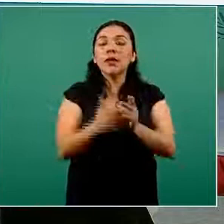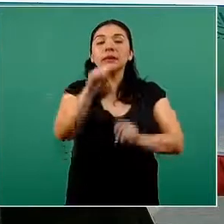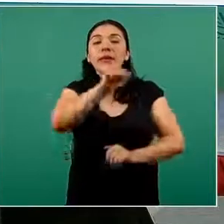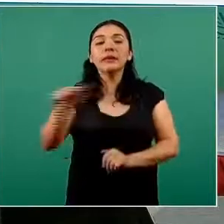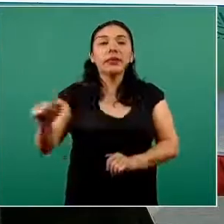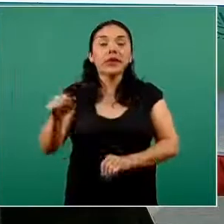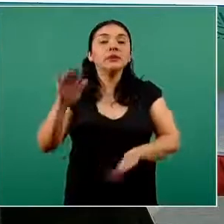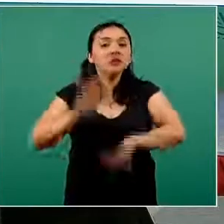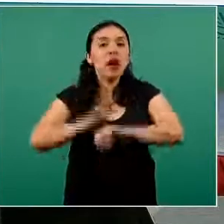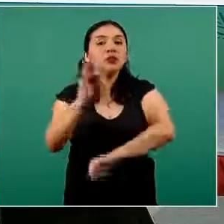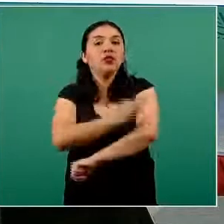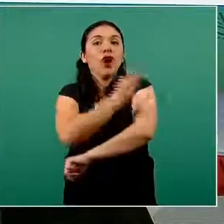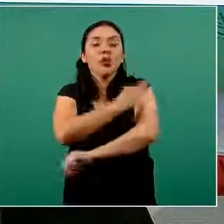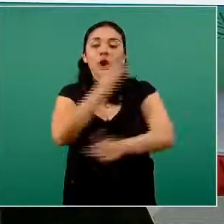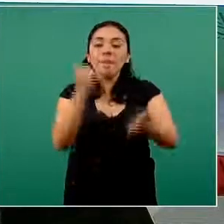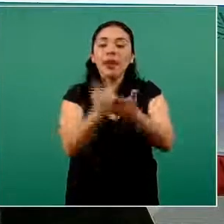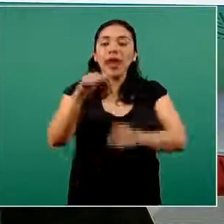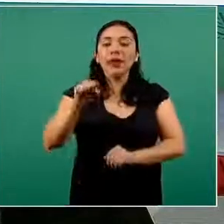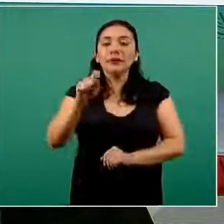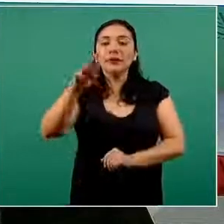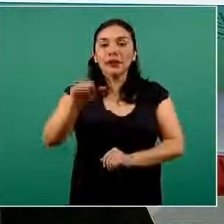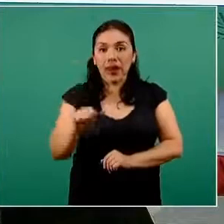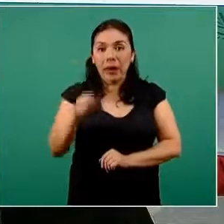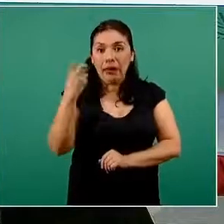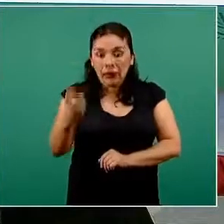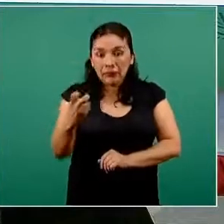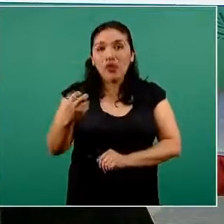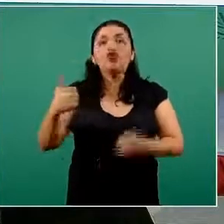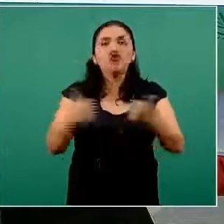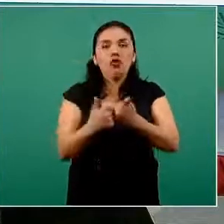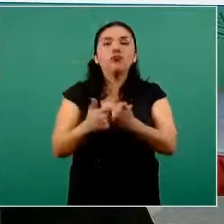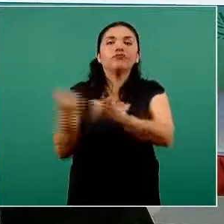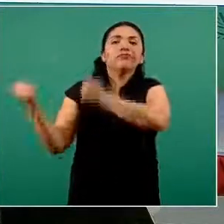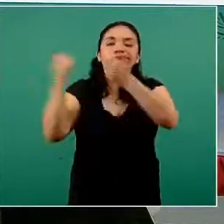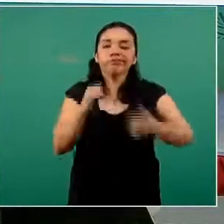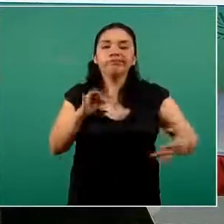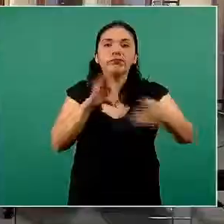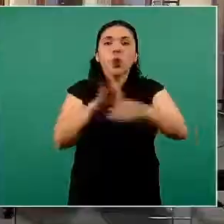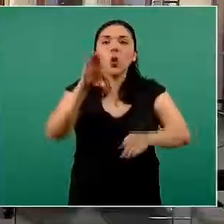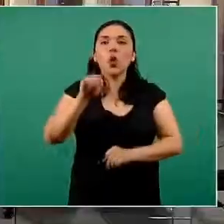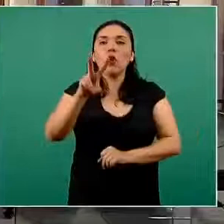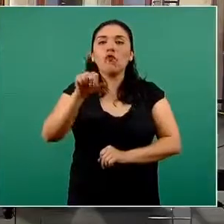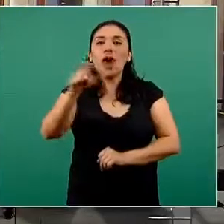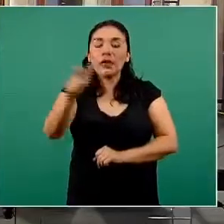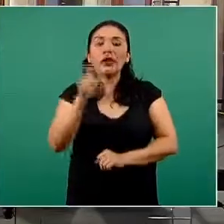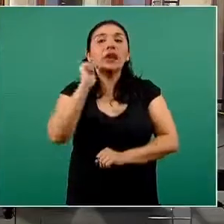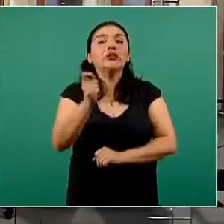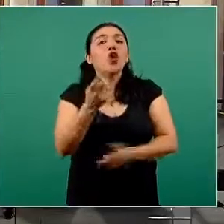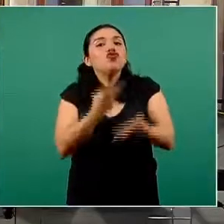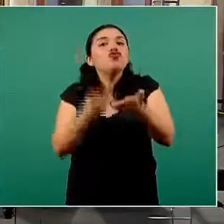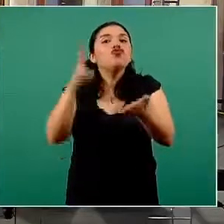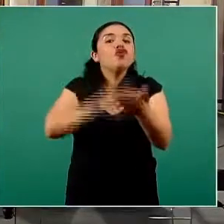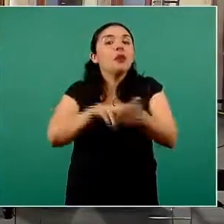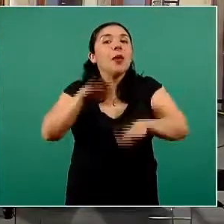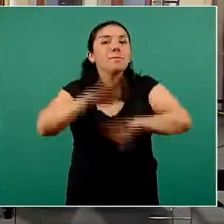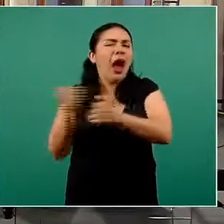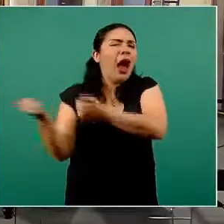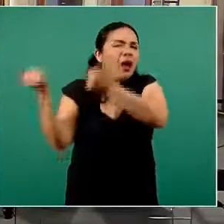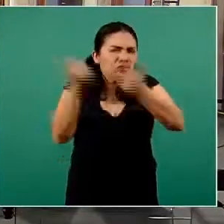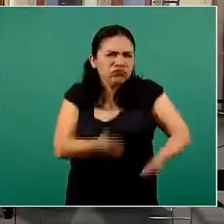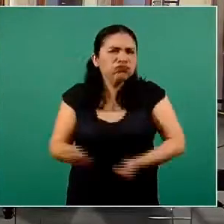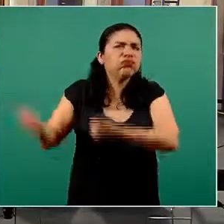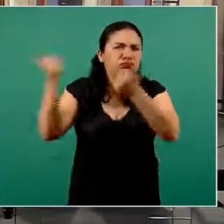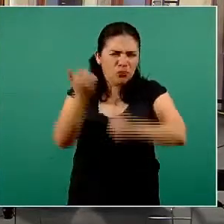2.229.600 dosis de la vacuna AstraZeneca por el mecanismo COVAX. Esto es adicional a los embarques que